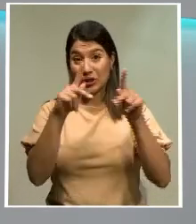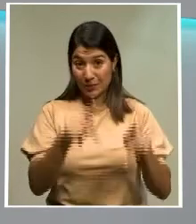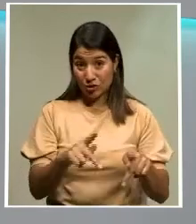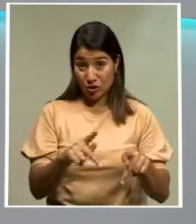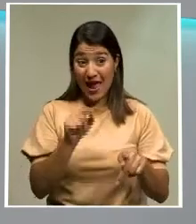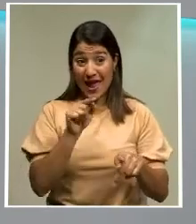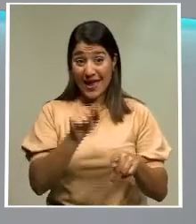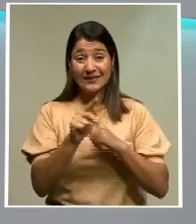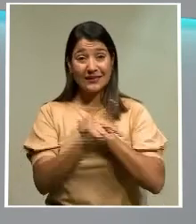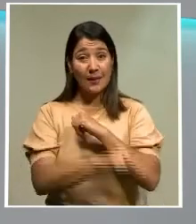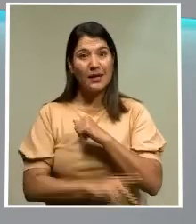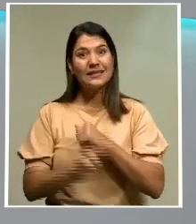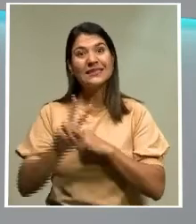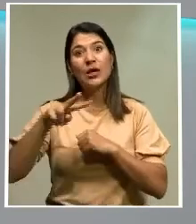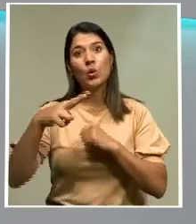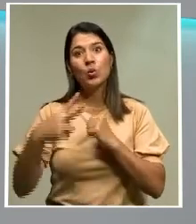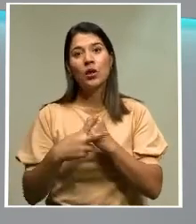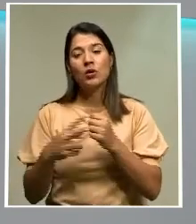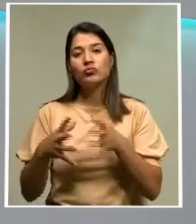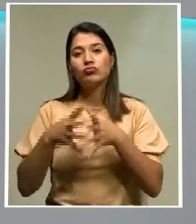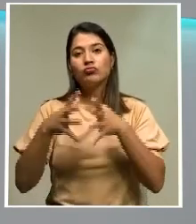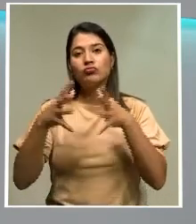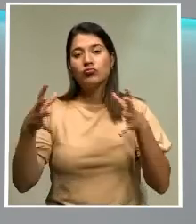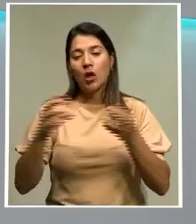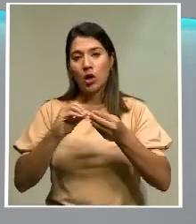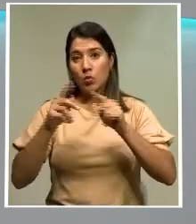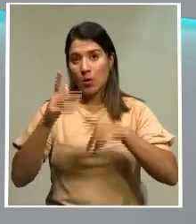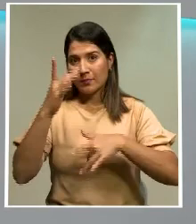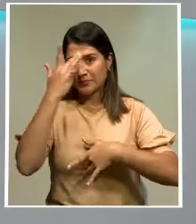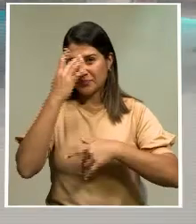inmensa segunda ola de contagios.